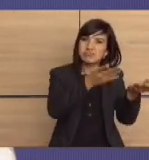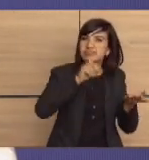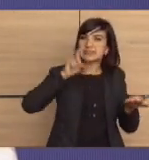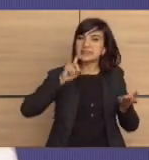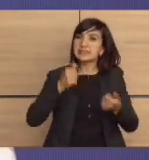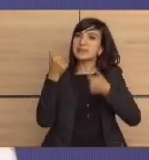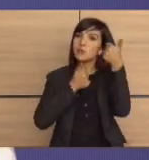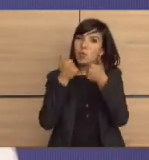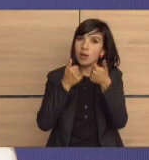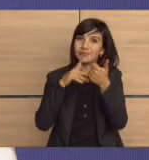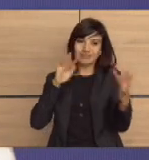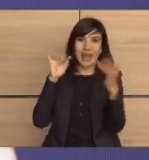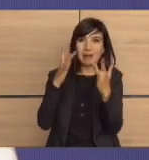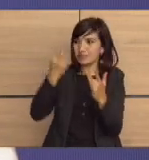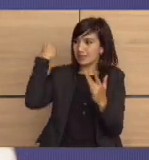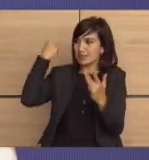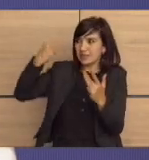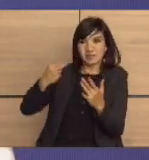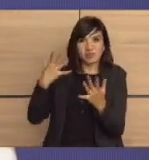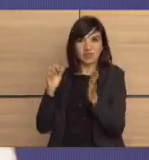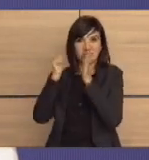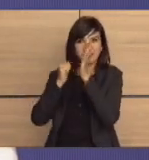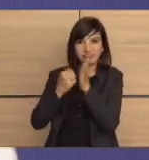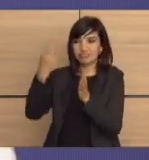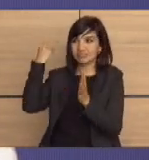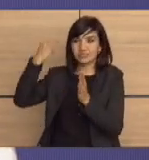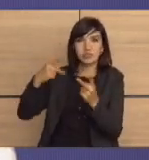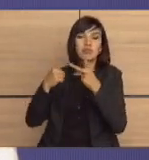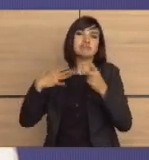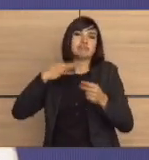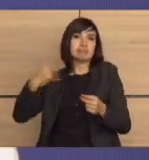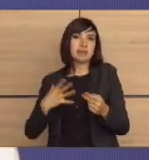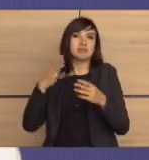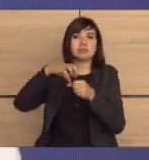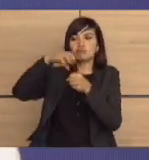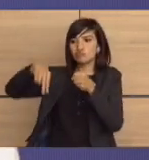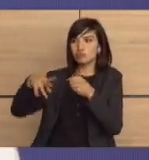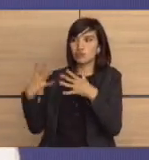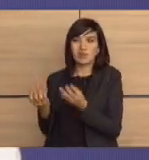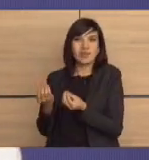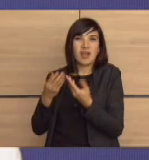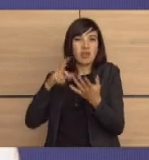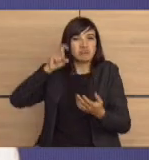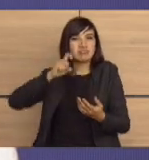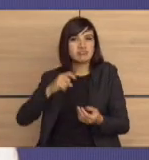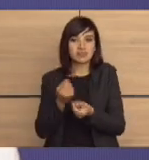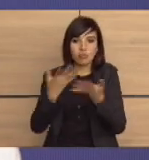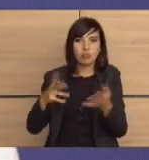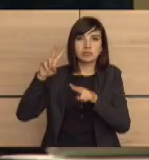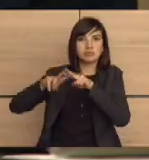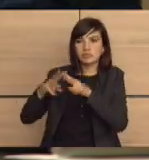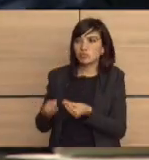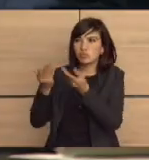sean claves para la enseñanza de la historia, la ética y la ciudadanía en medio de nuestra diversidad y de los distintos contextos?